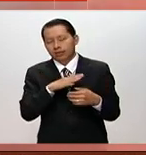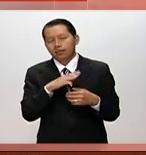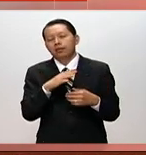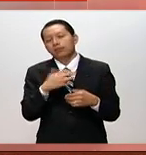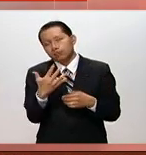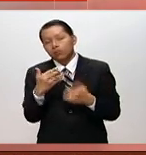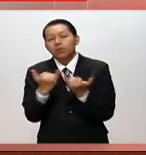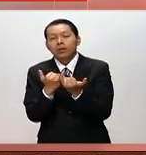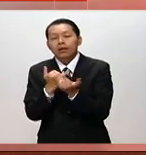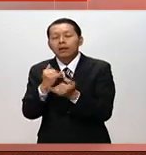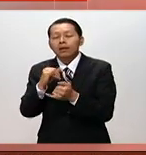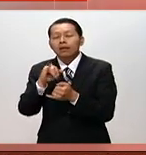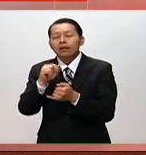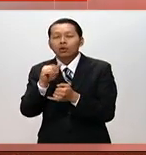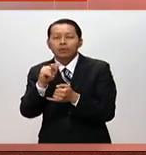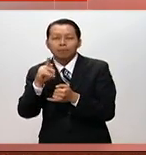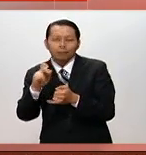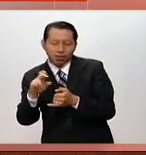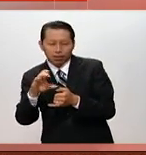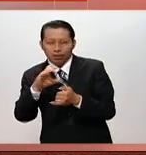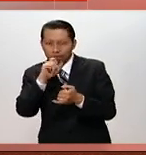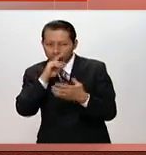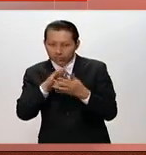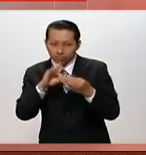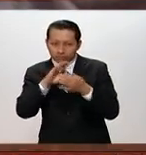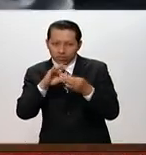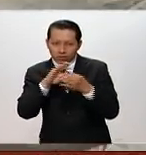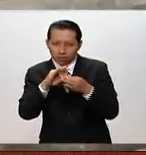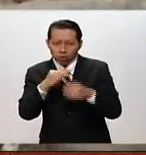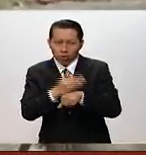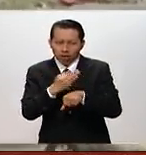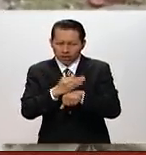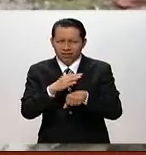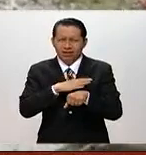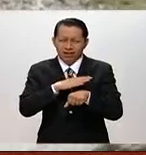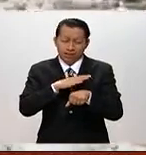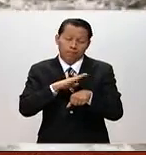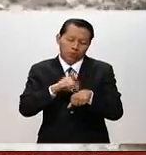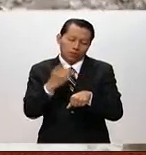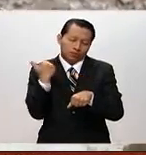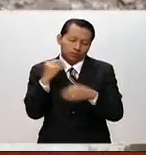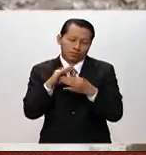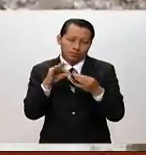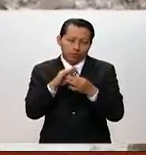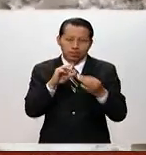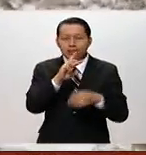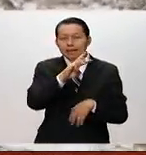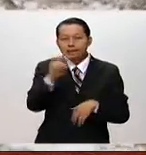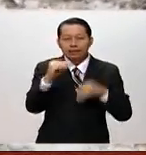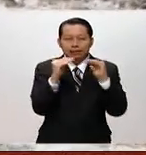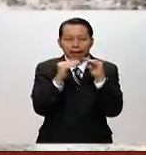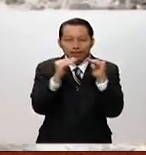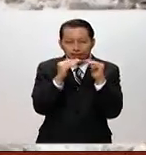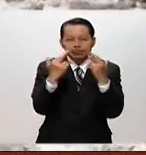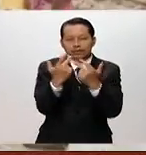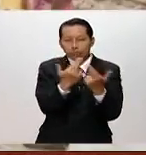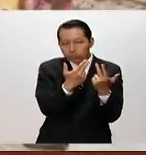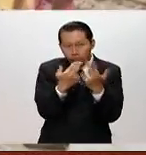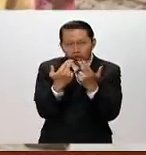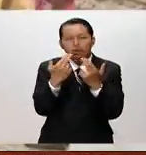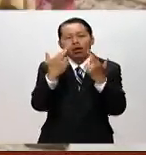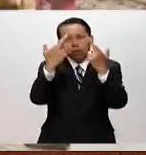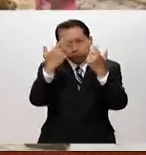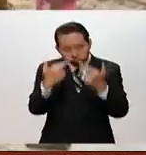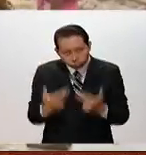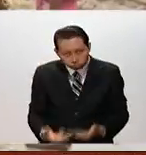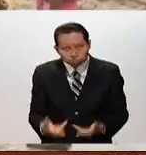importante lo que mencionaba el presidente, hasta el momento se contabilizan 300 viviendas ya sea destruidas, dañadas o en malas condiciones.